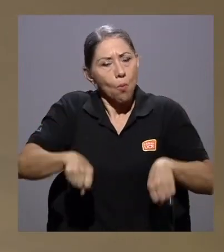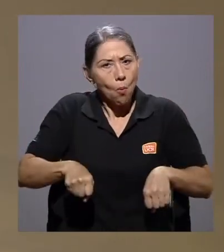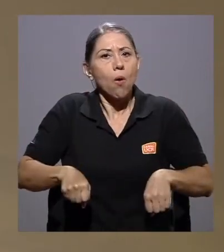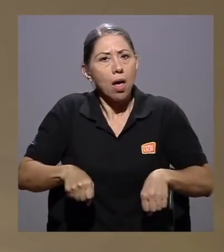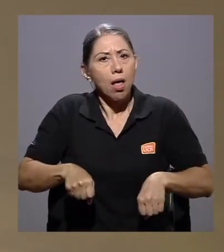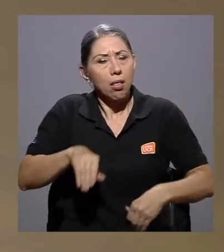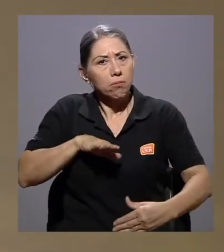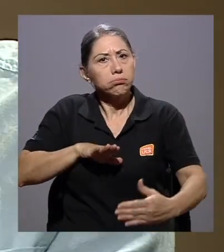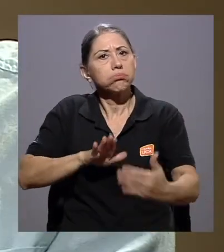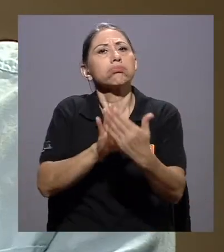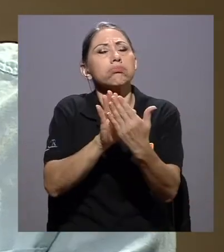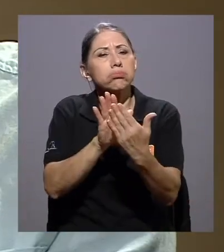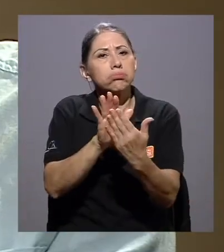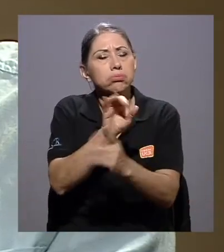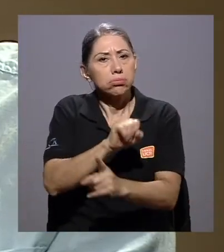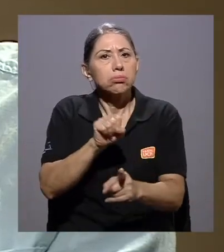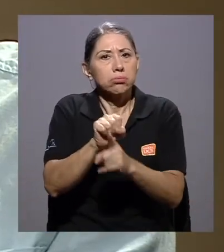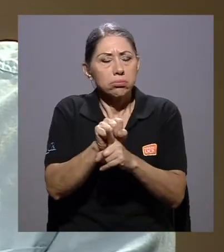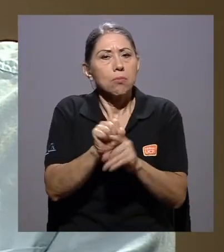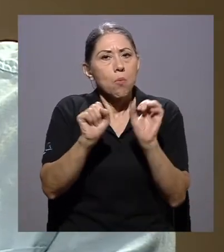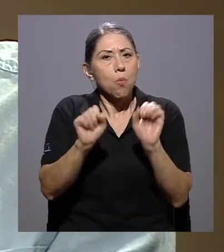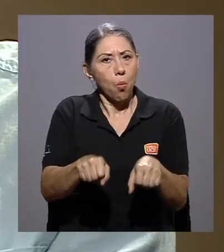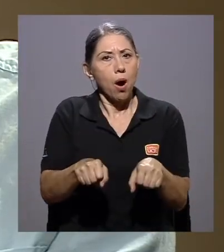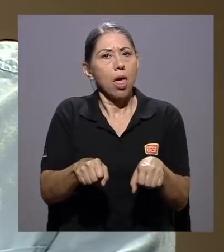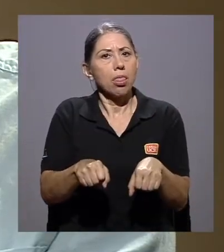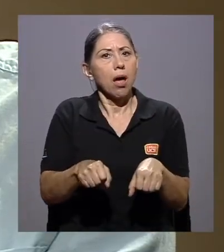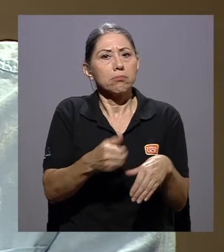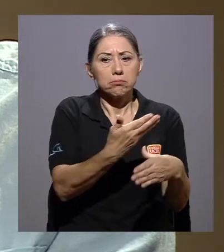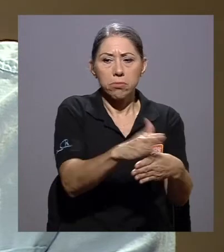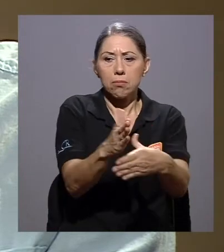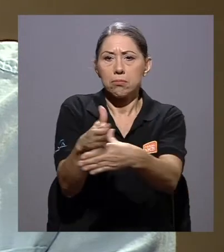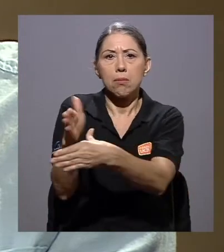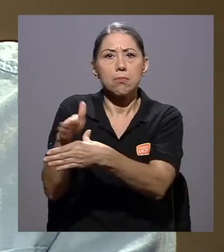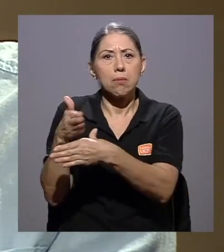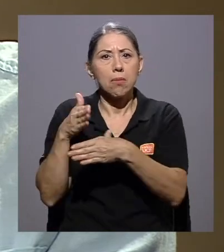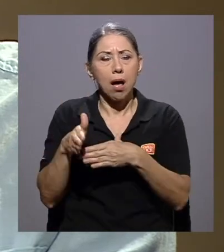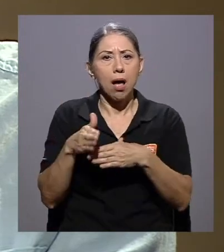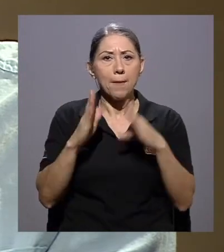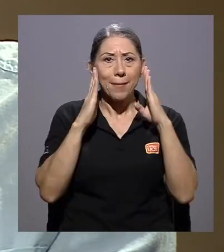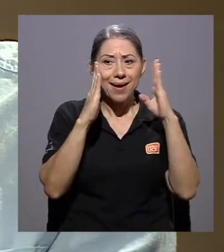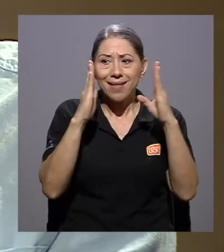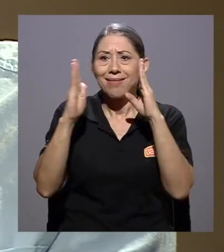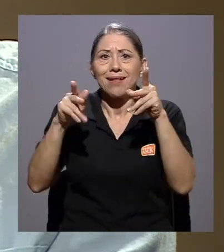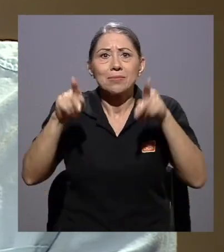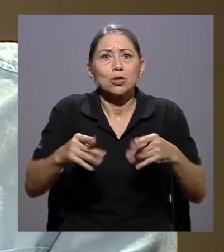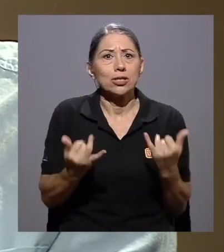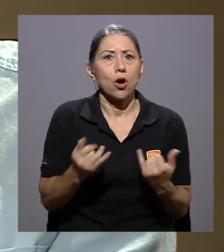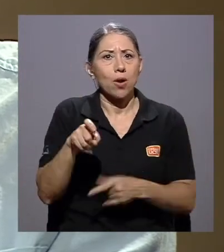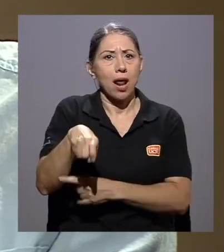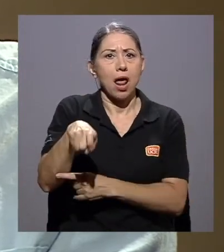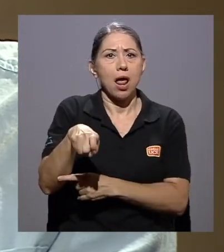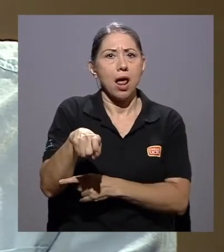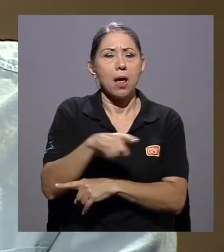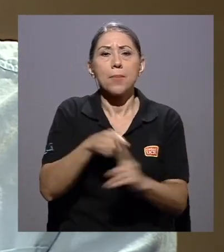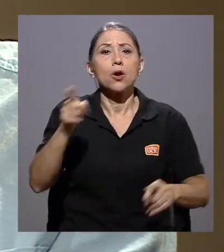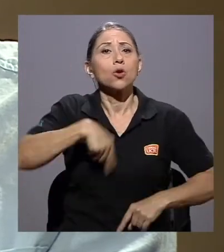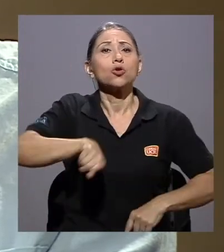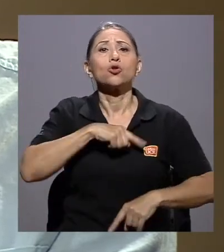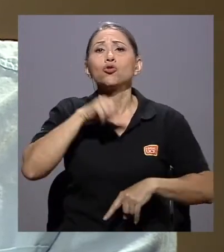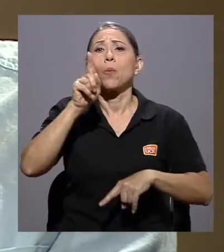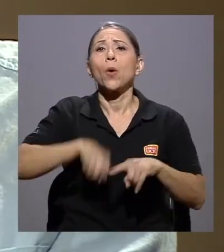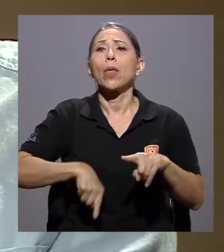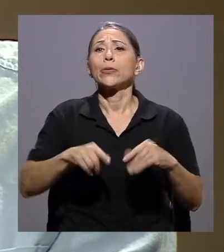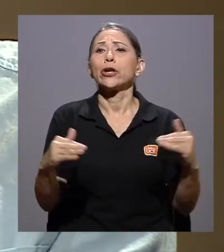Jonathan, unas condiciones de distribución que atienda la precarización. Pero no podemos